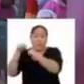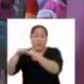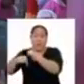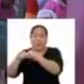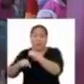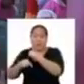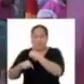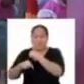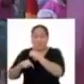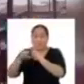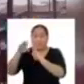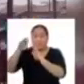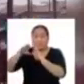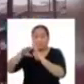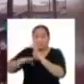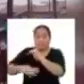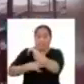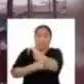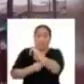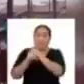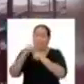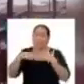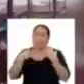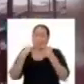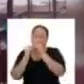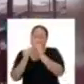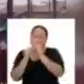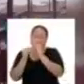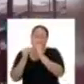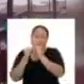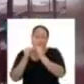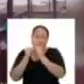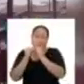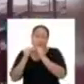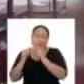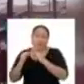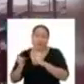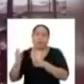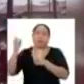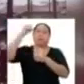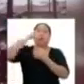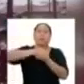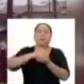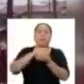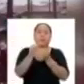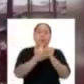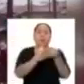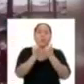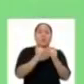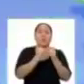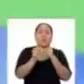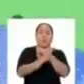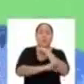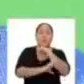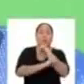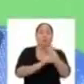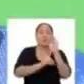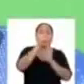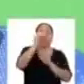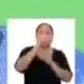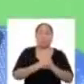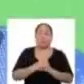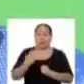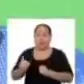las reformas, ajustes o reajustes necesarios para competir con países más desarrollados. Cada país